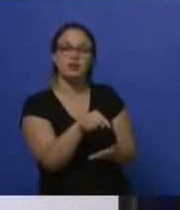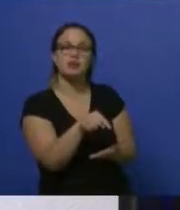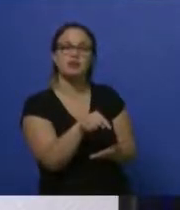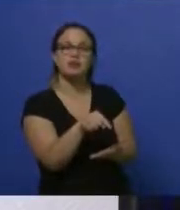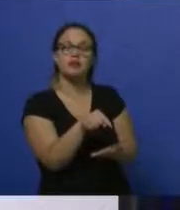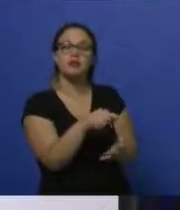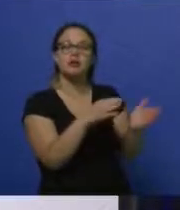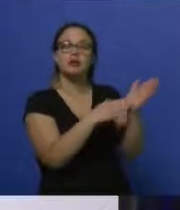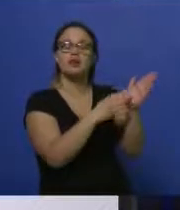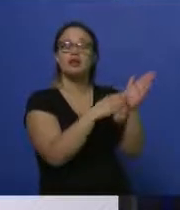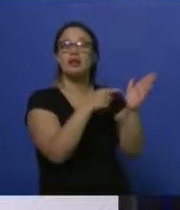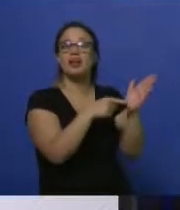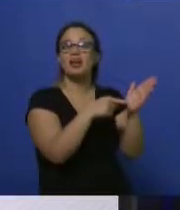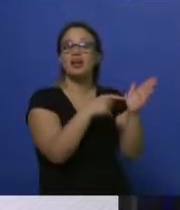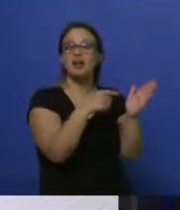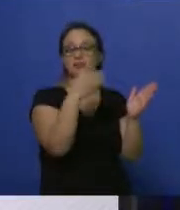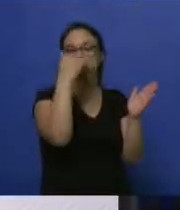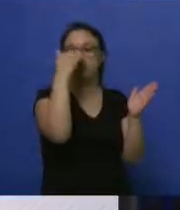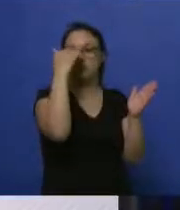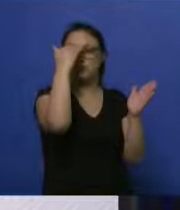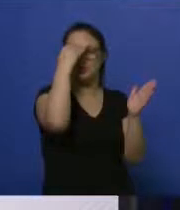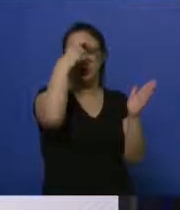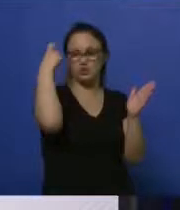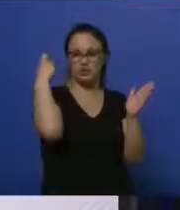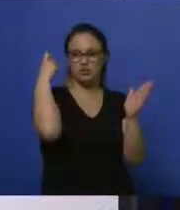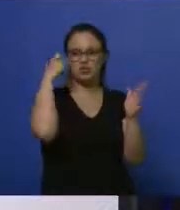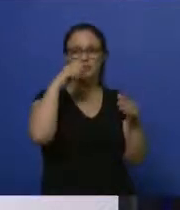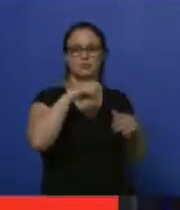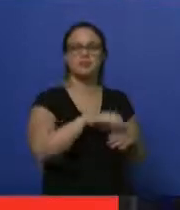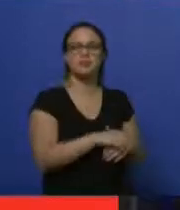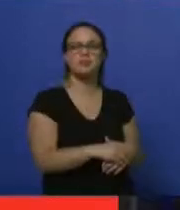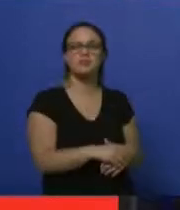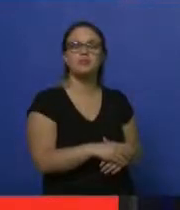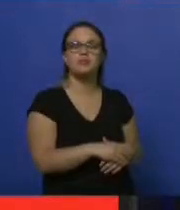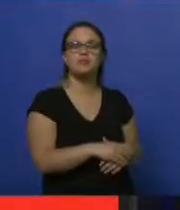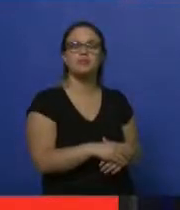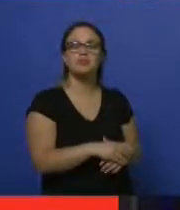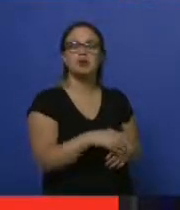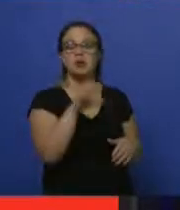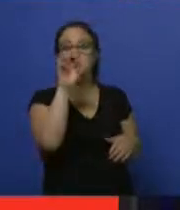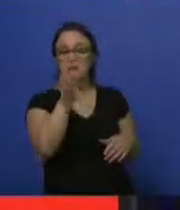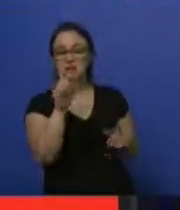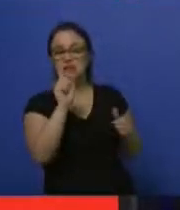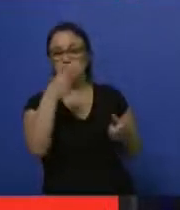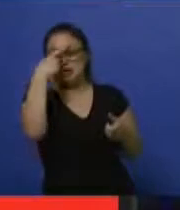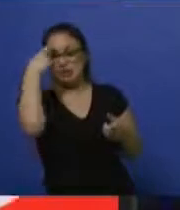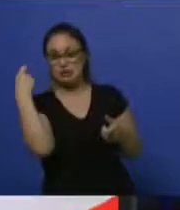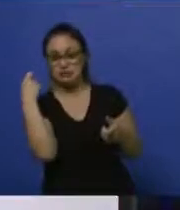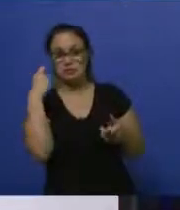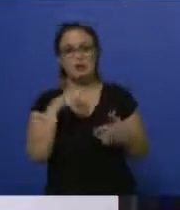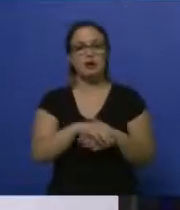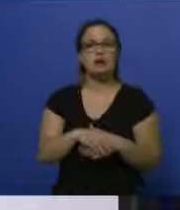Carta Orgánica, que es la Constitución. Sí. Por ahí hay gente, sí, que no lo sabe. Sí, así como hay una Constitución, claro, provincial y nacional. Es las cosas que por ahí le podemos